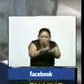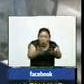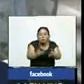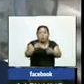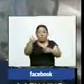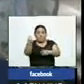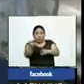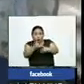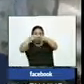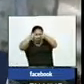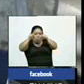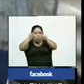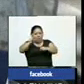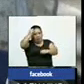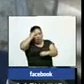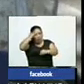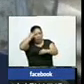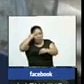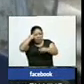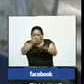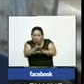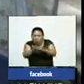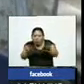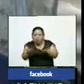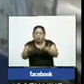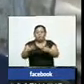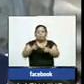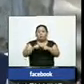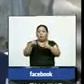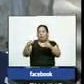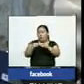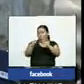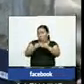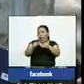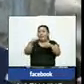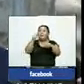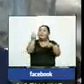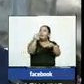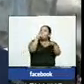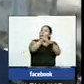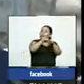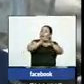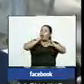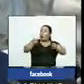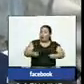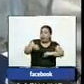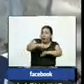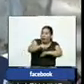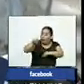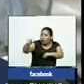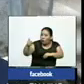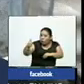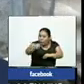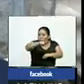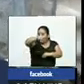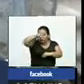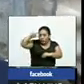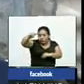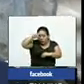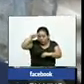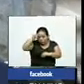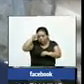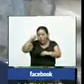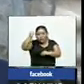oficio y al mismo tiempo ahorrarnos el dinero como Estado porque ellos son una mano de obra que está en